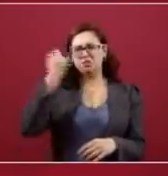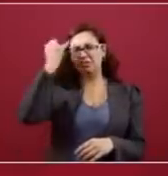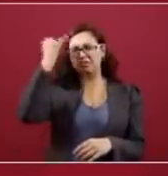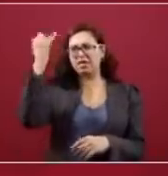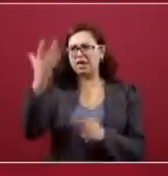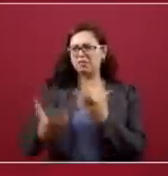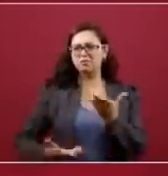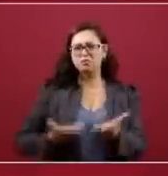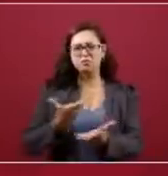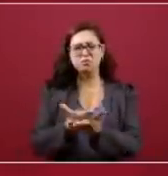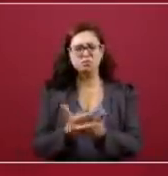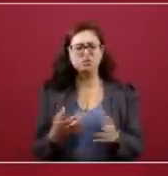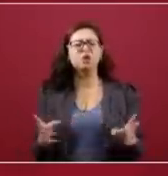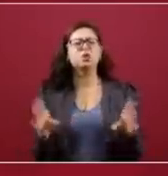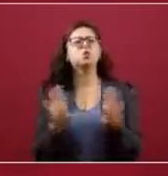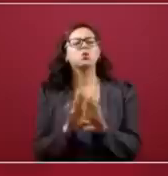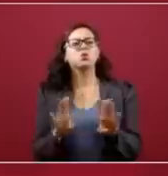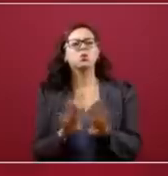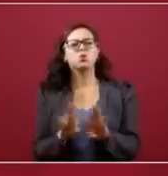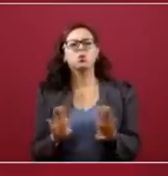va a